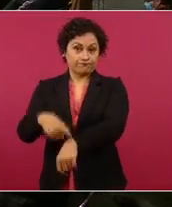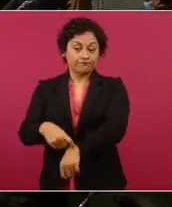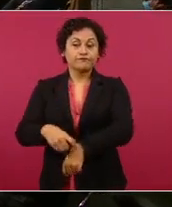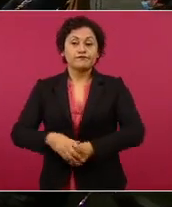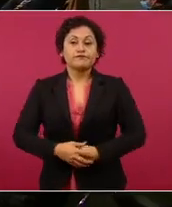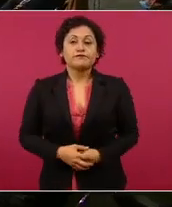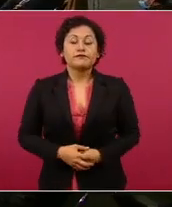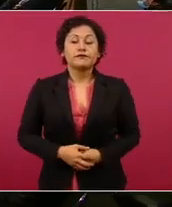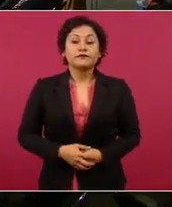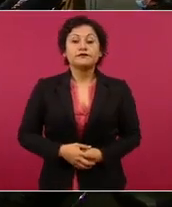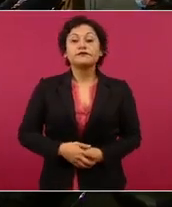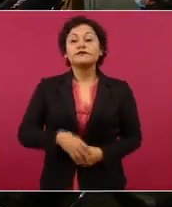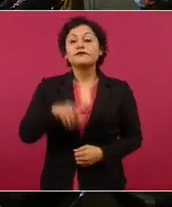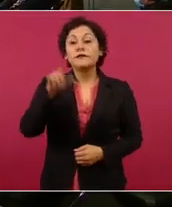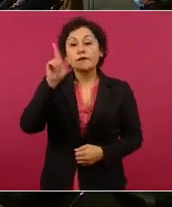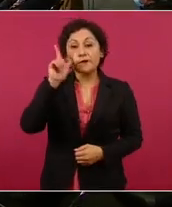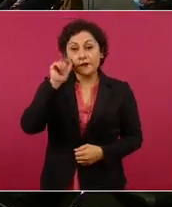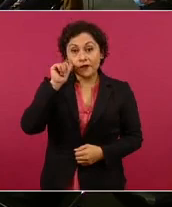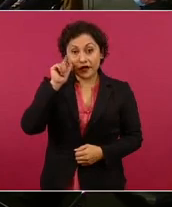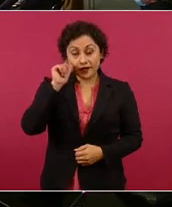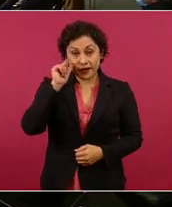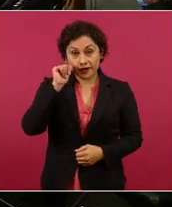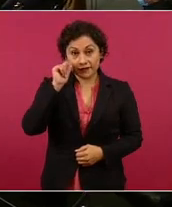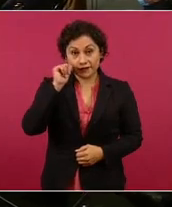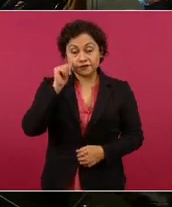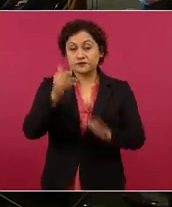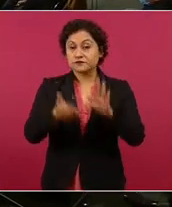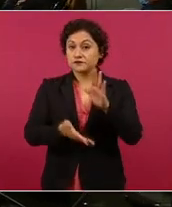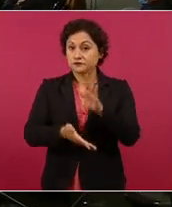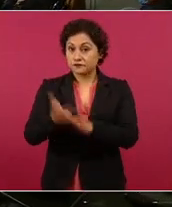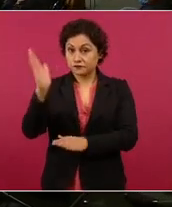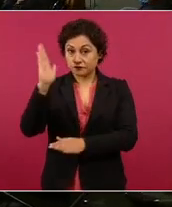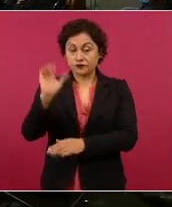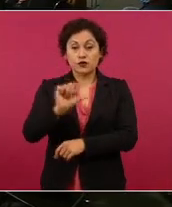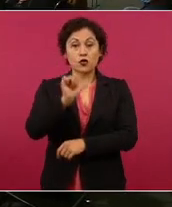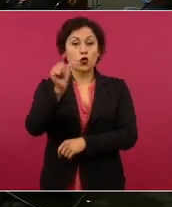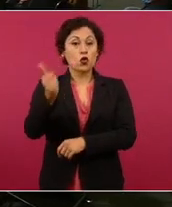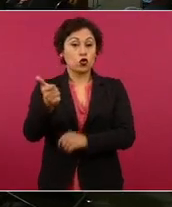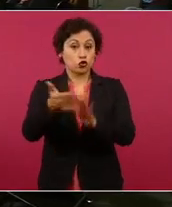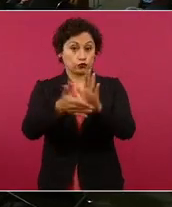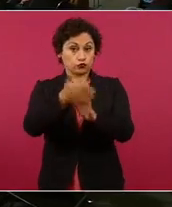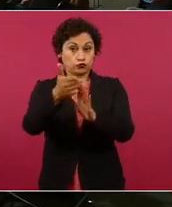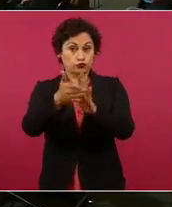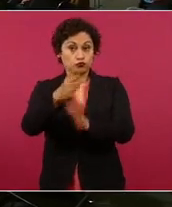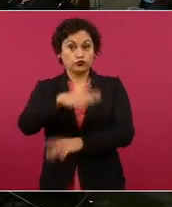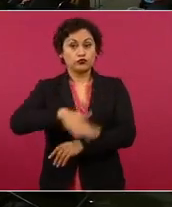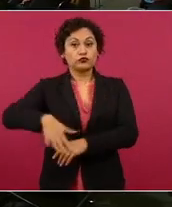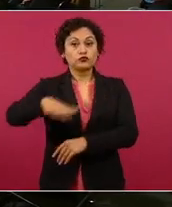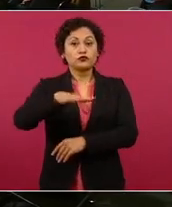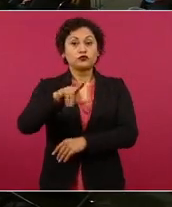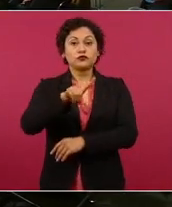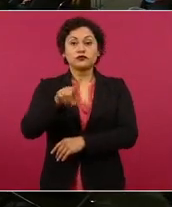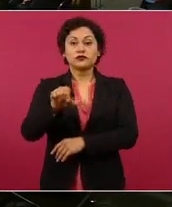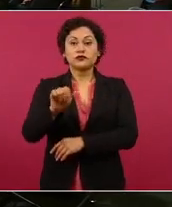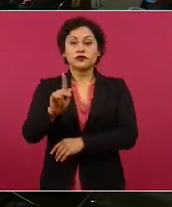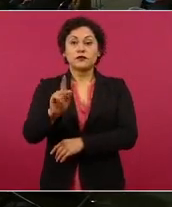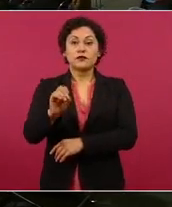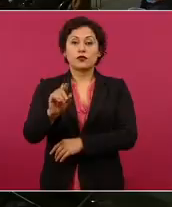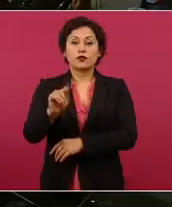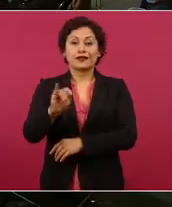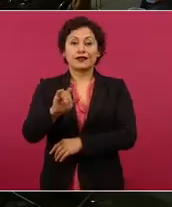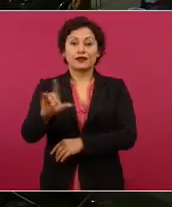mañana vamos a supervisar otra obra hidráulica, la presa del Zapotillo, en